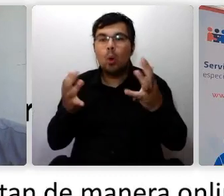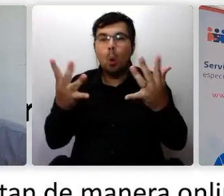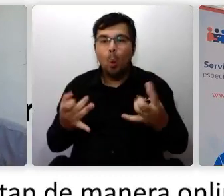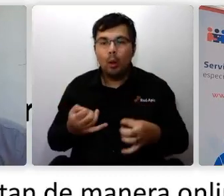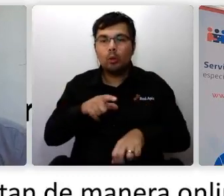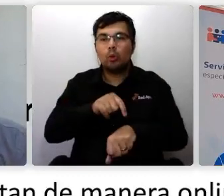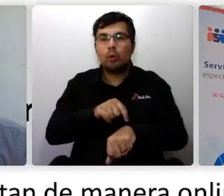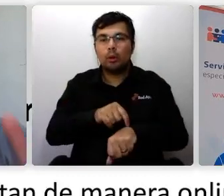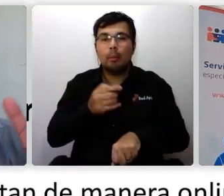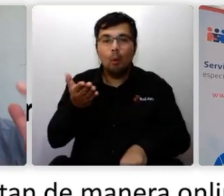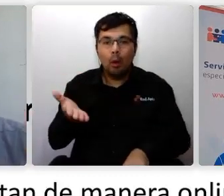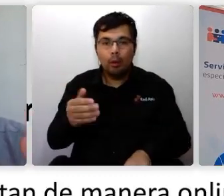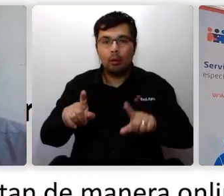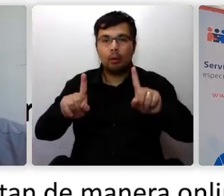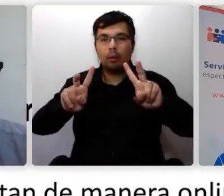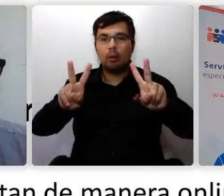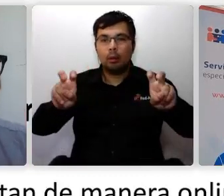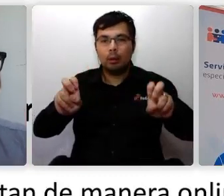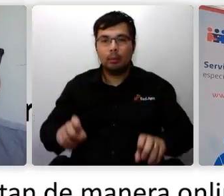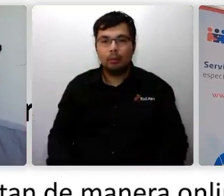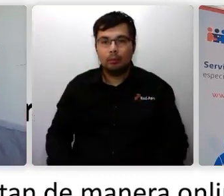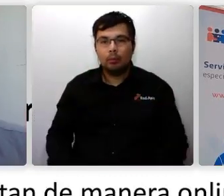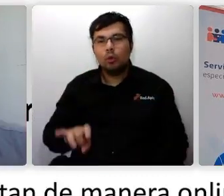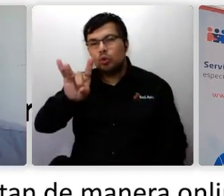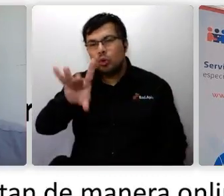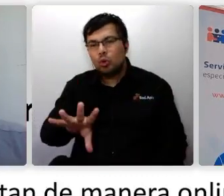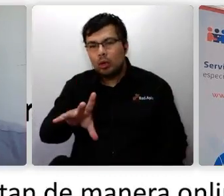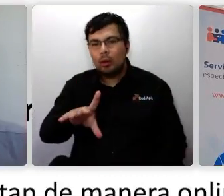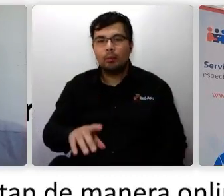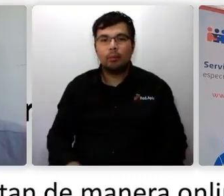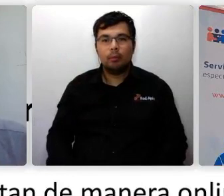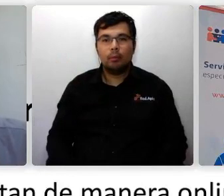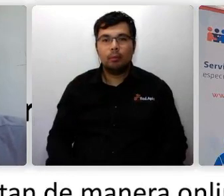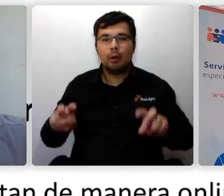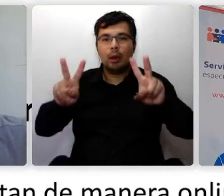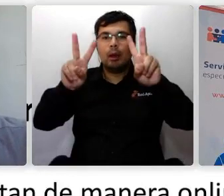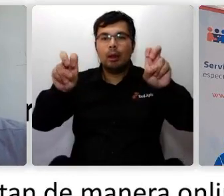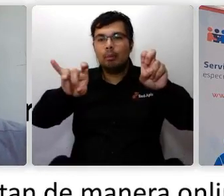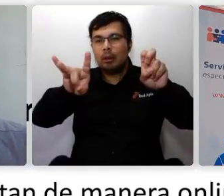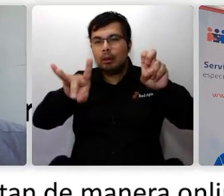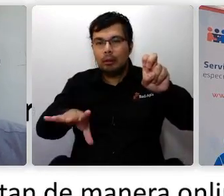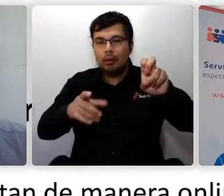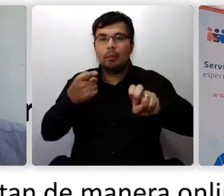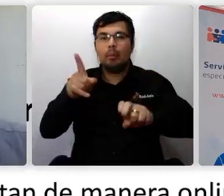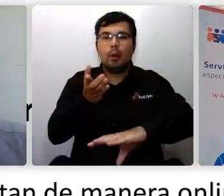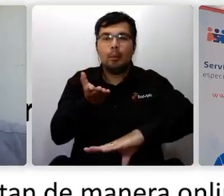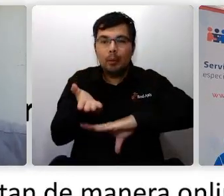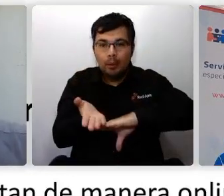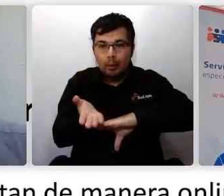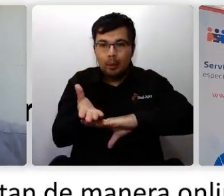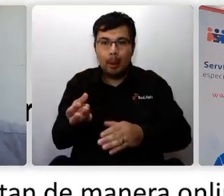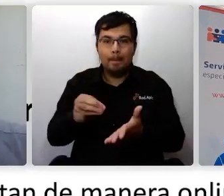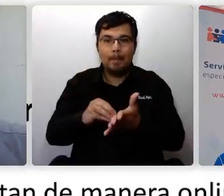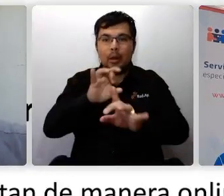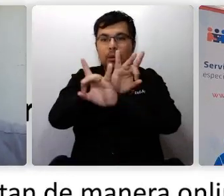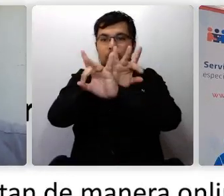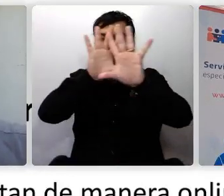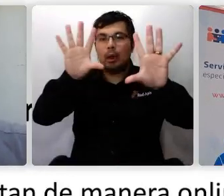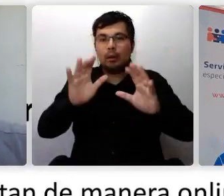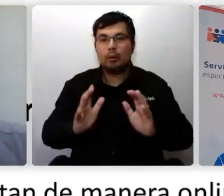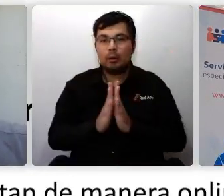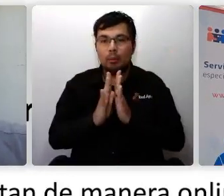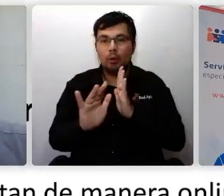de observaciones? Sé que la materia es de las aves, pero la solicitud es mucho más clara desde el punto de vista de una respuesta, ¿no? Sí, no.